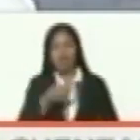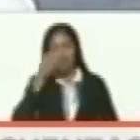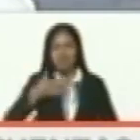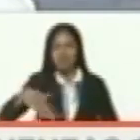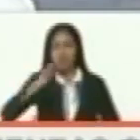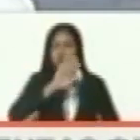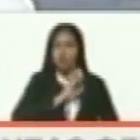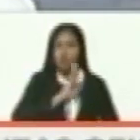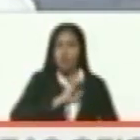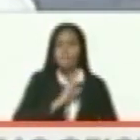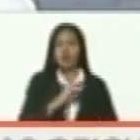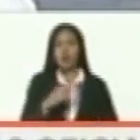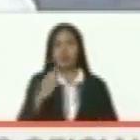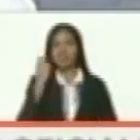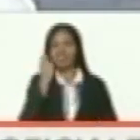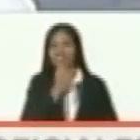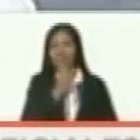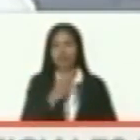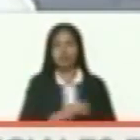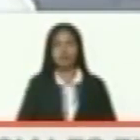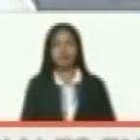pueblo, Alejandro Terán.